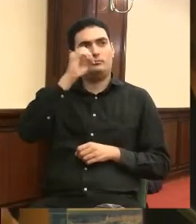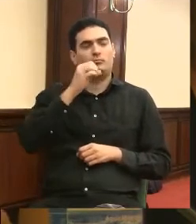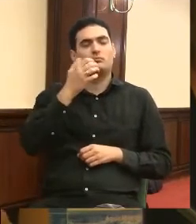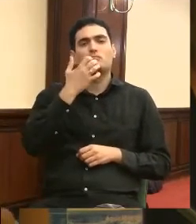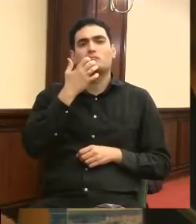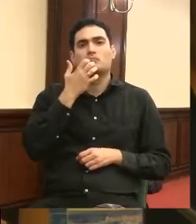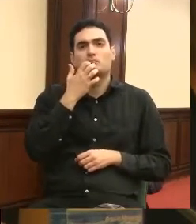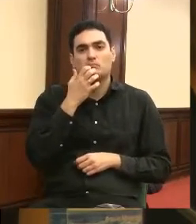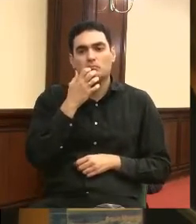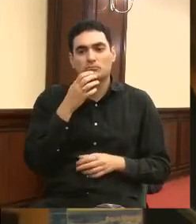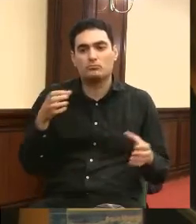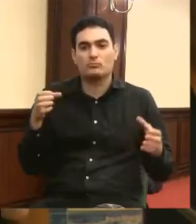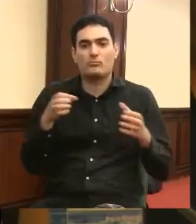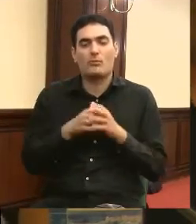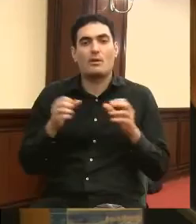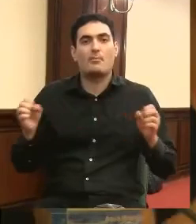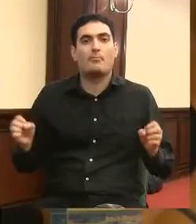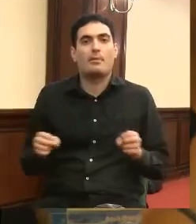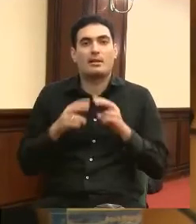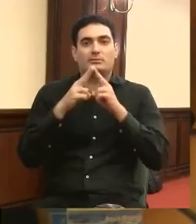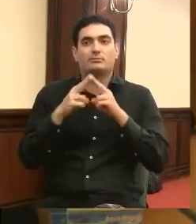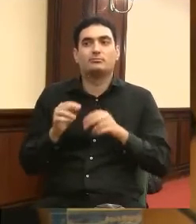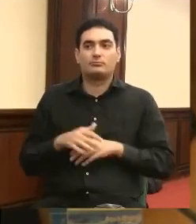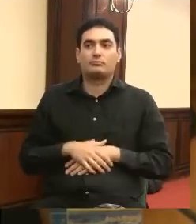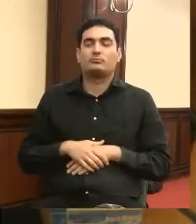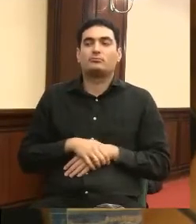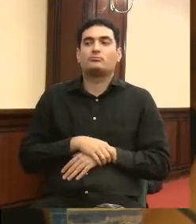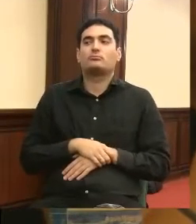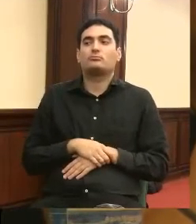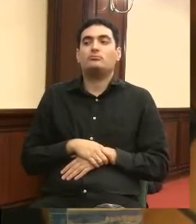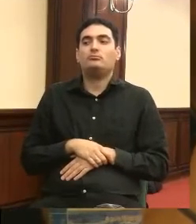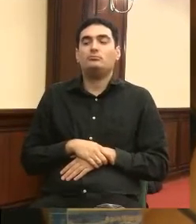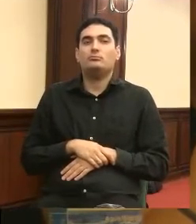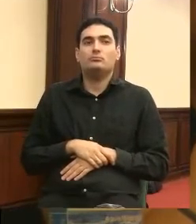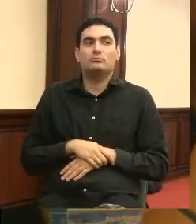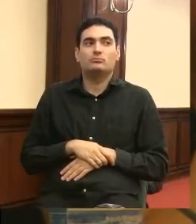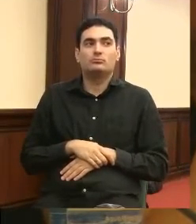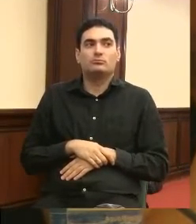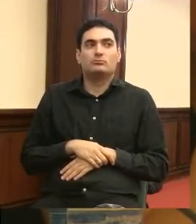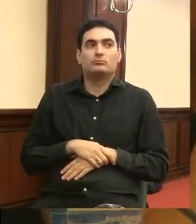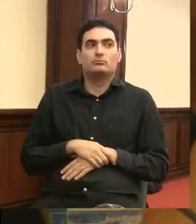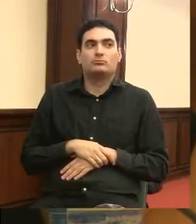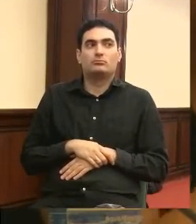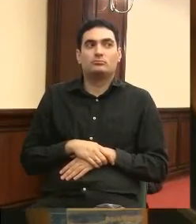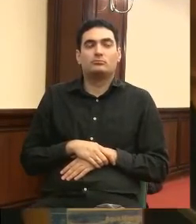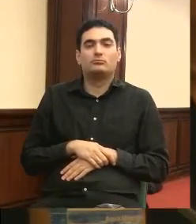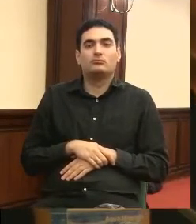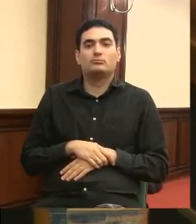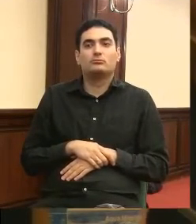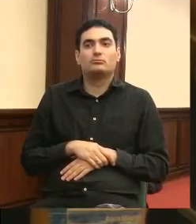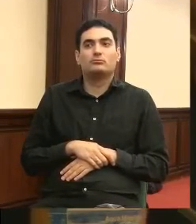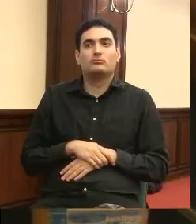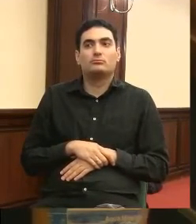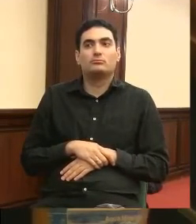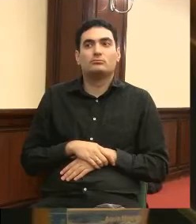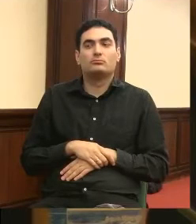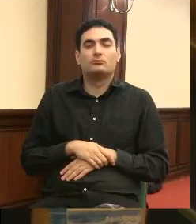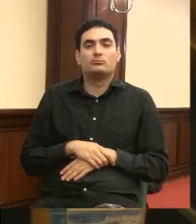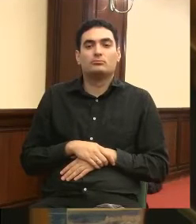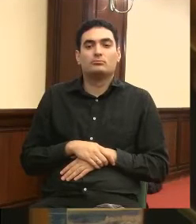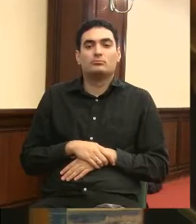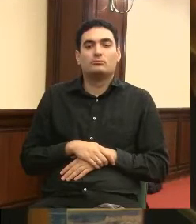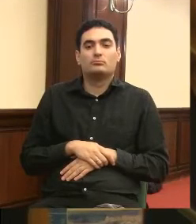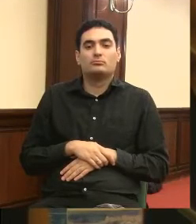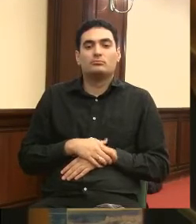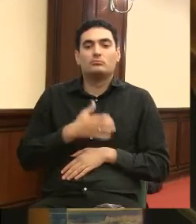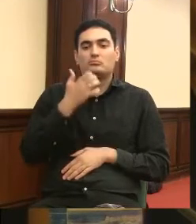como fue la Comuna de París. En cambio, paradójicamente, cuando queremos